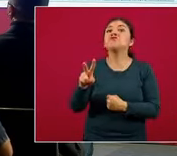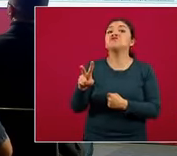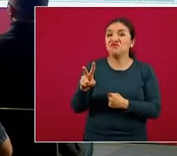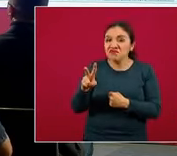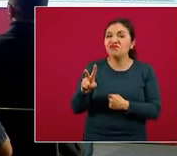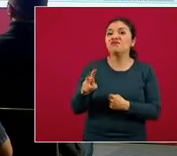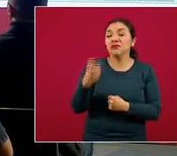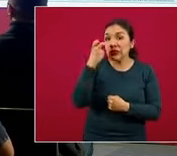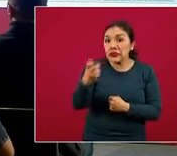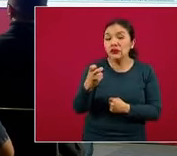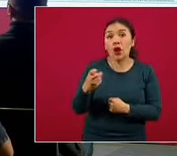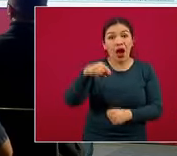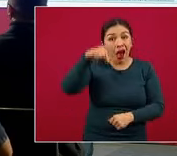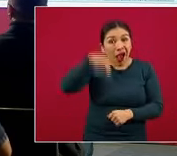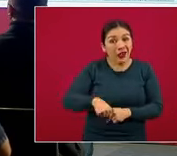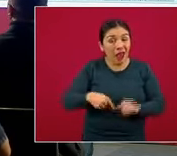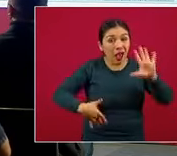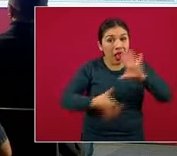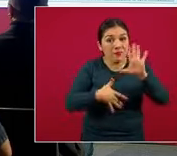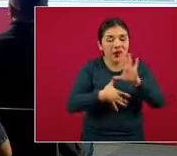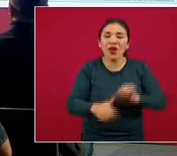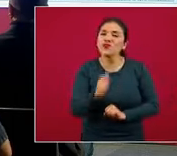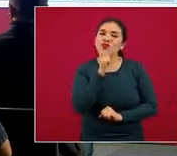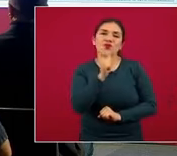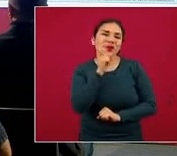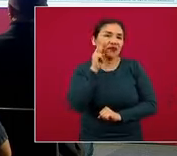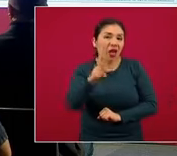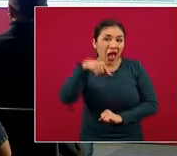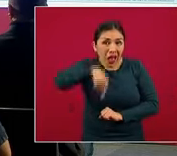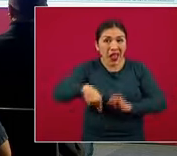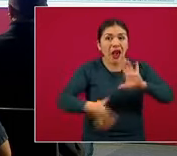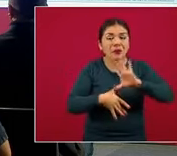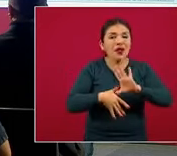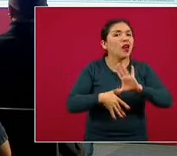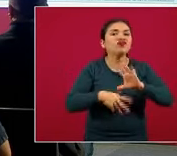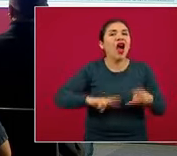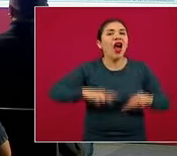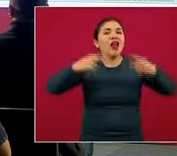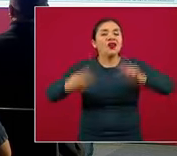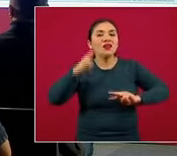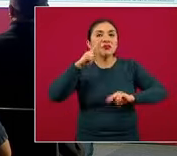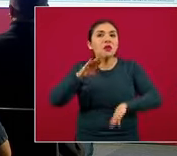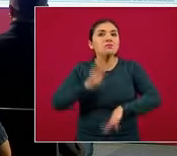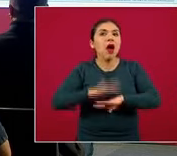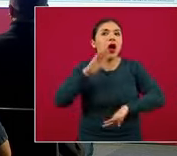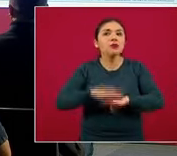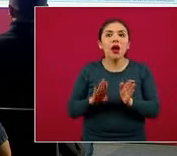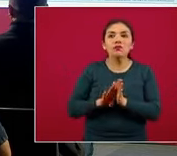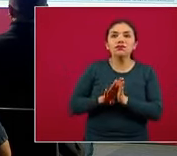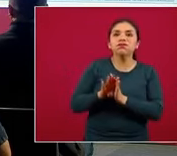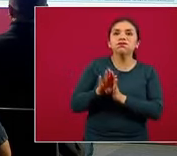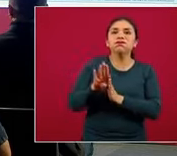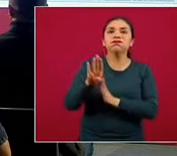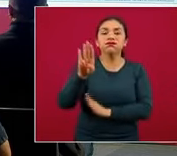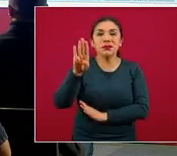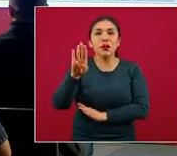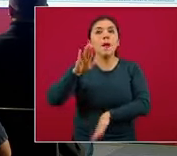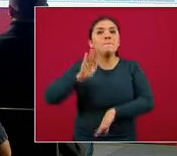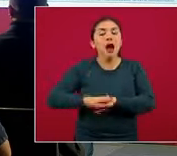cual no vemos todavía en el continente americano. Más bien en el continente americano seguimos viendo una situación